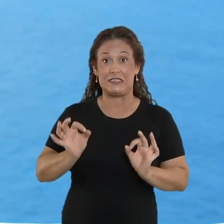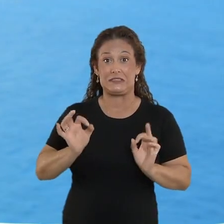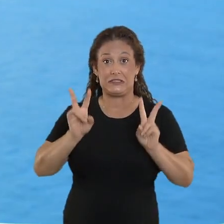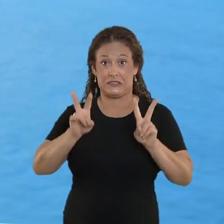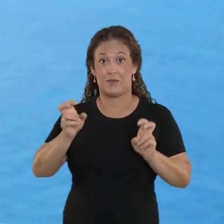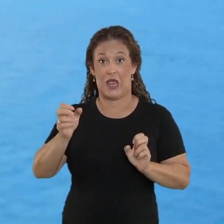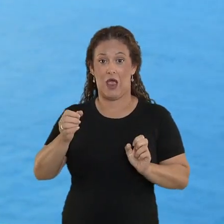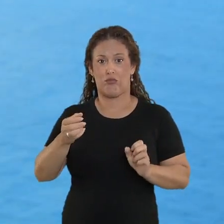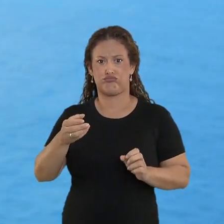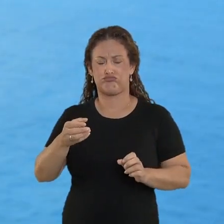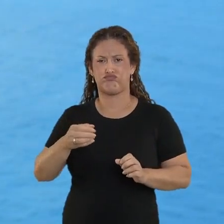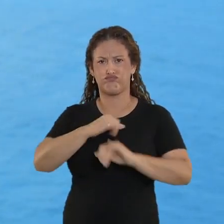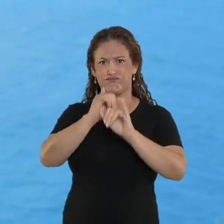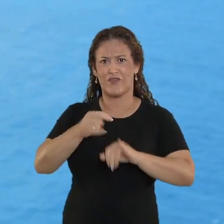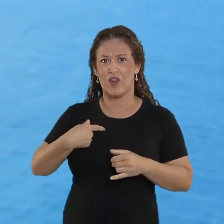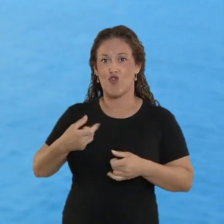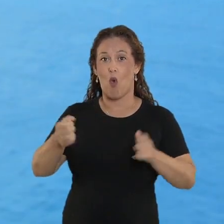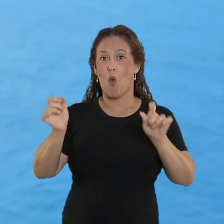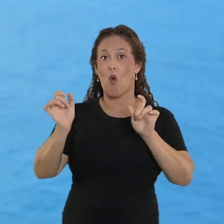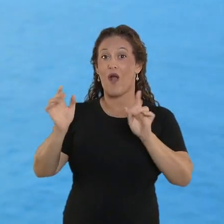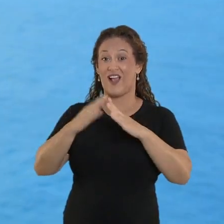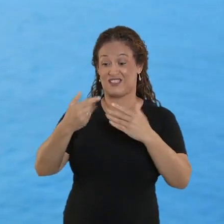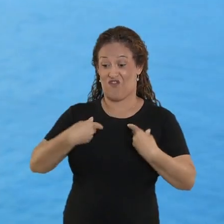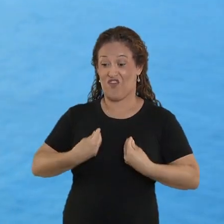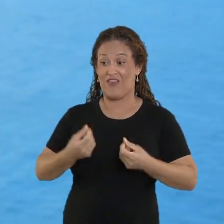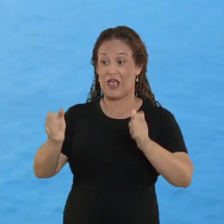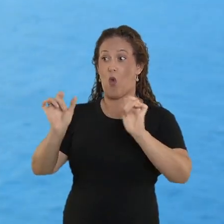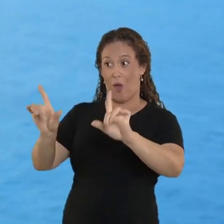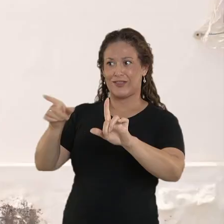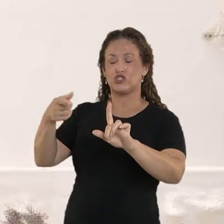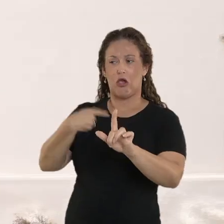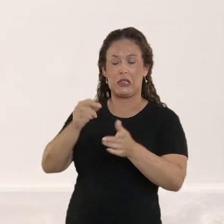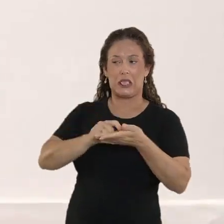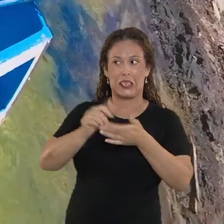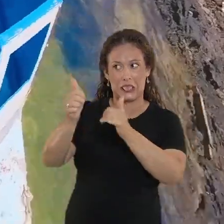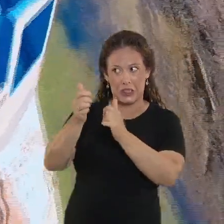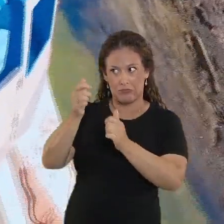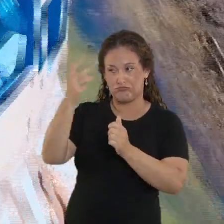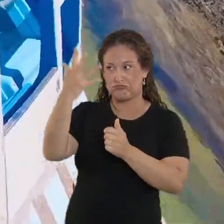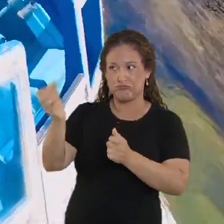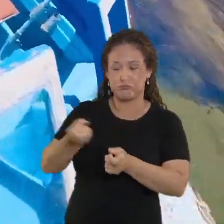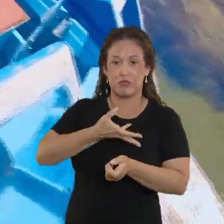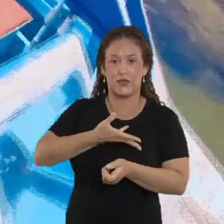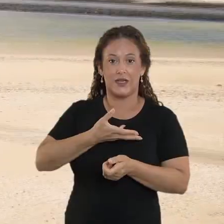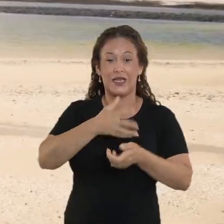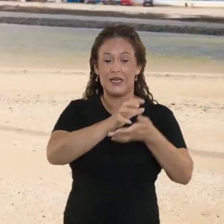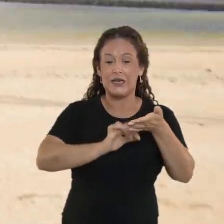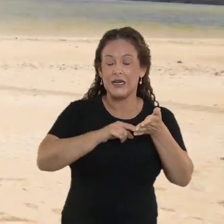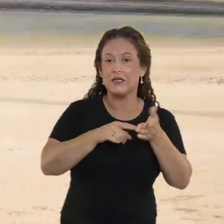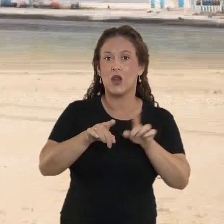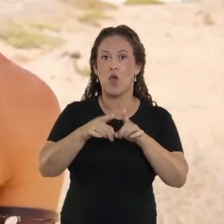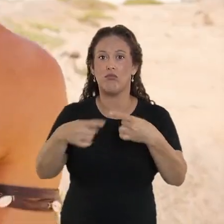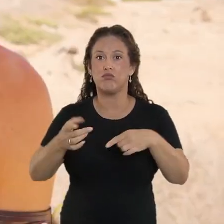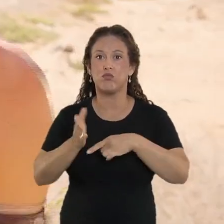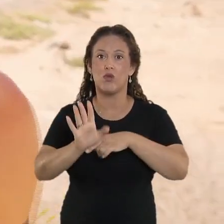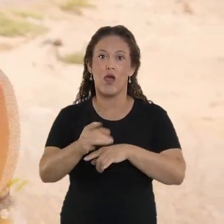Ana es un temita happy que le escribí a este cuadro que estaba en la casa donde vivía. La letra es la representación